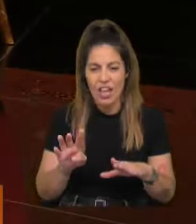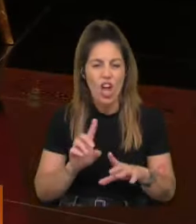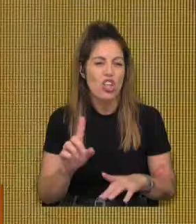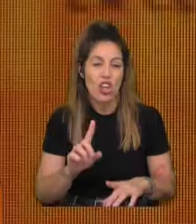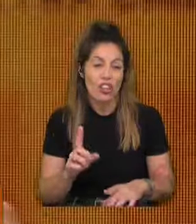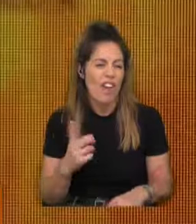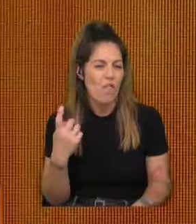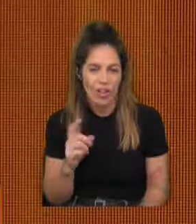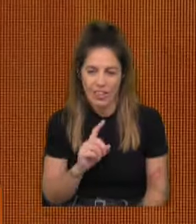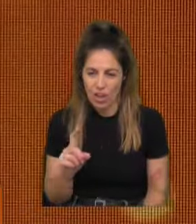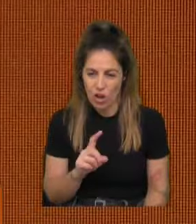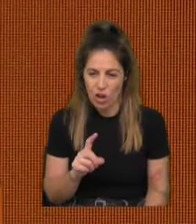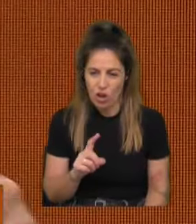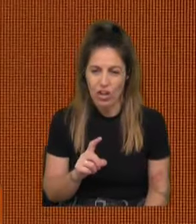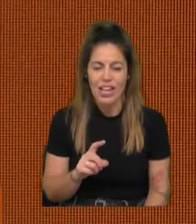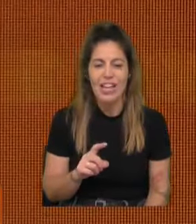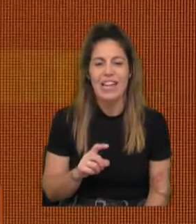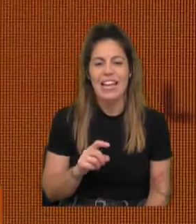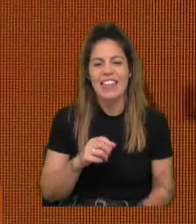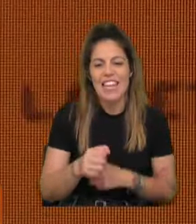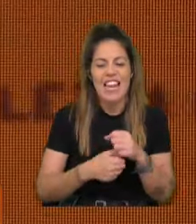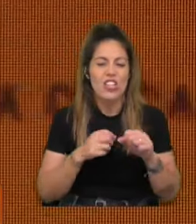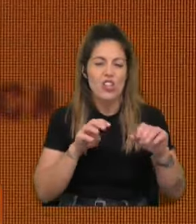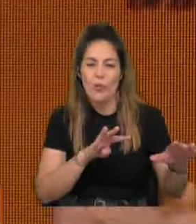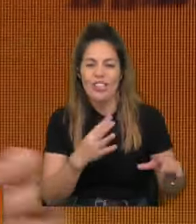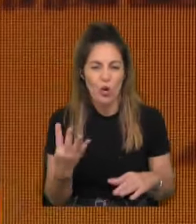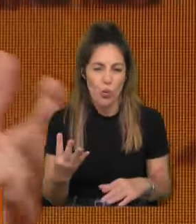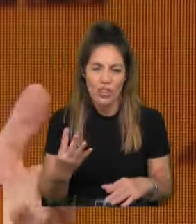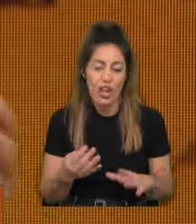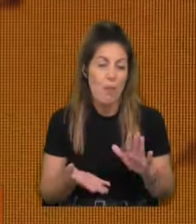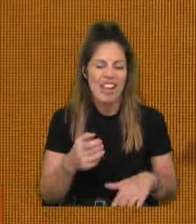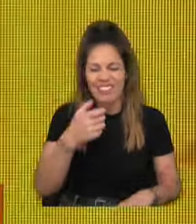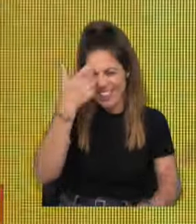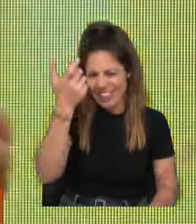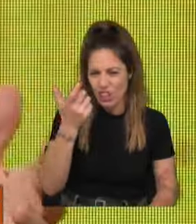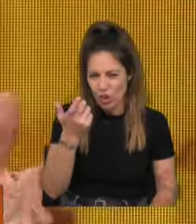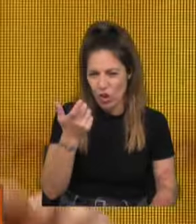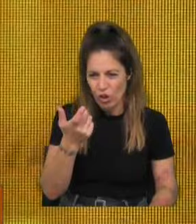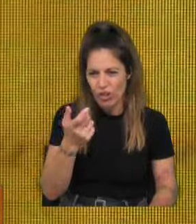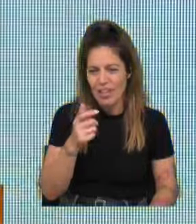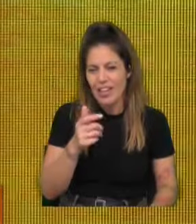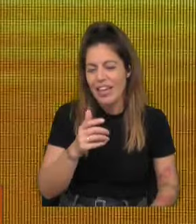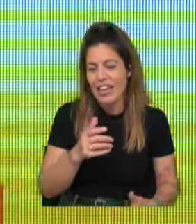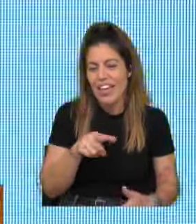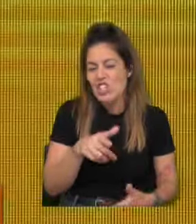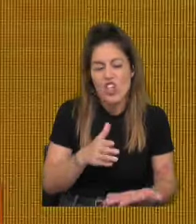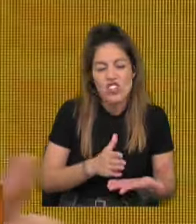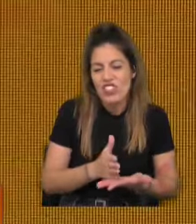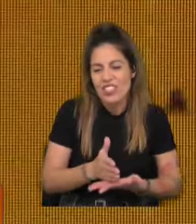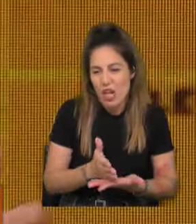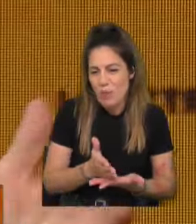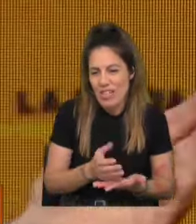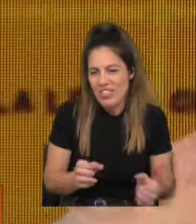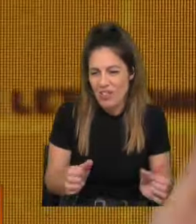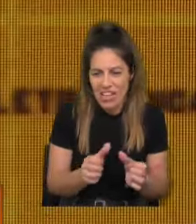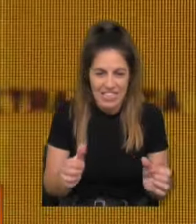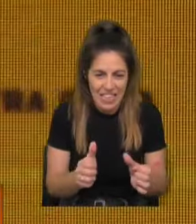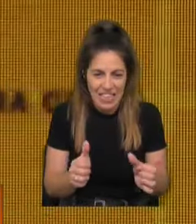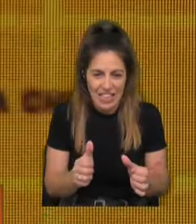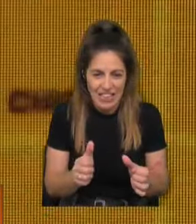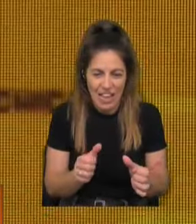decir eso siempre se va argumentar el tema es cuánto la gente lo lo lo considera viable lo que estamos